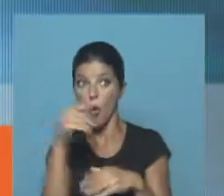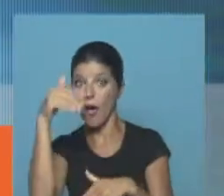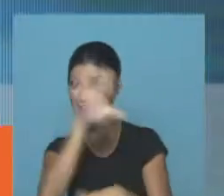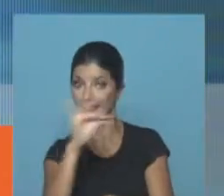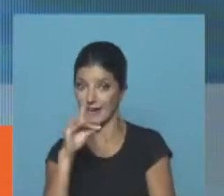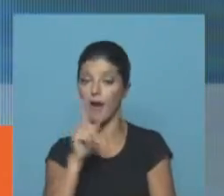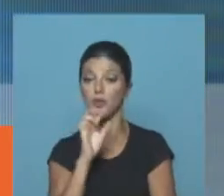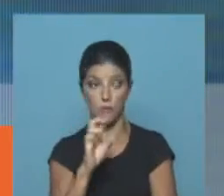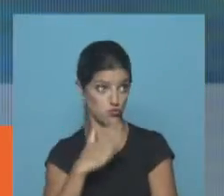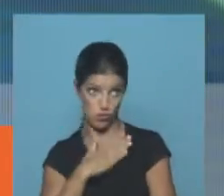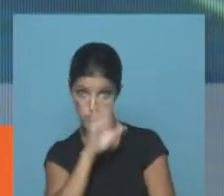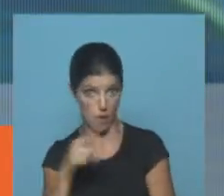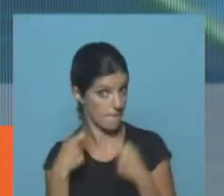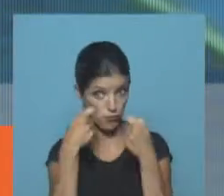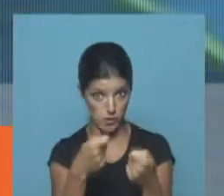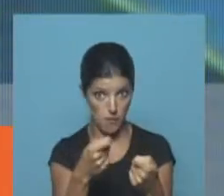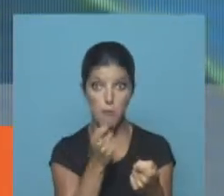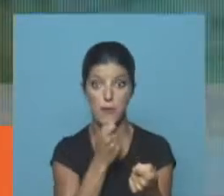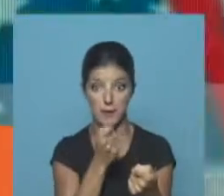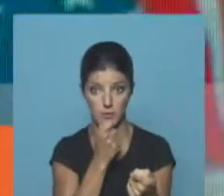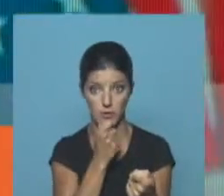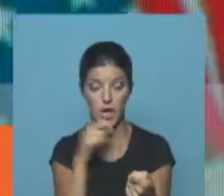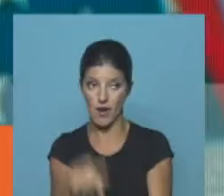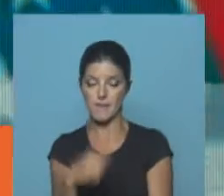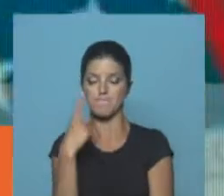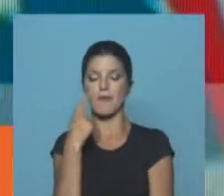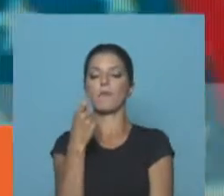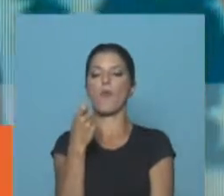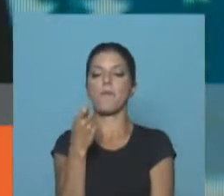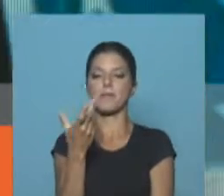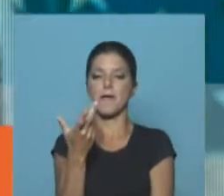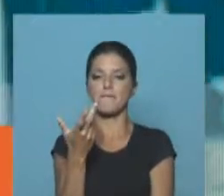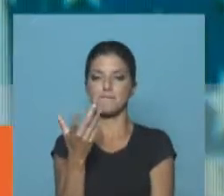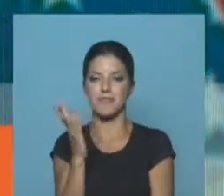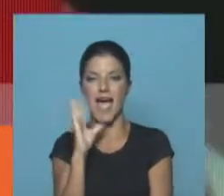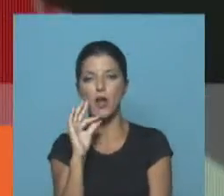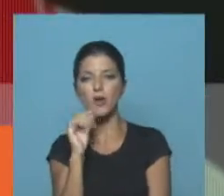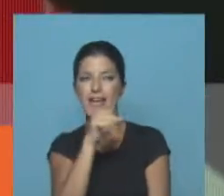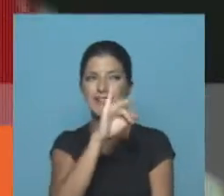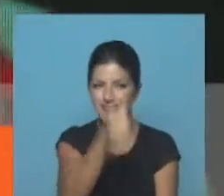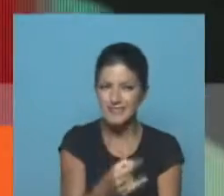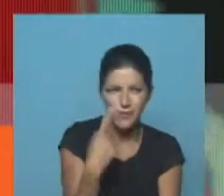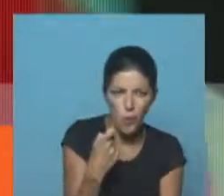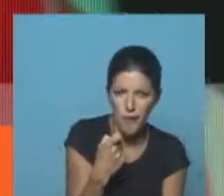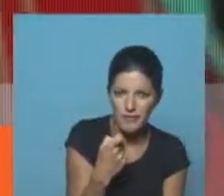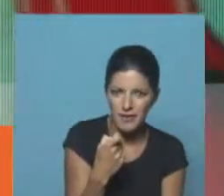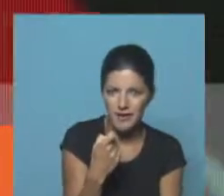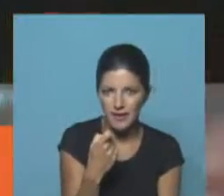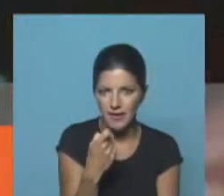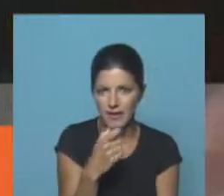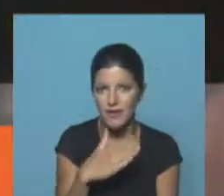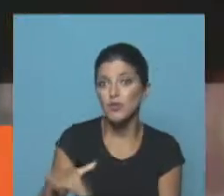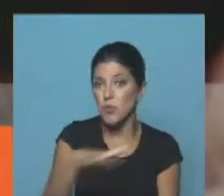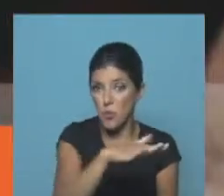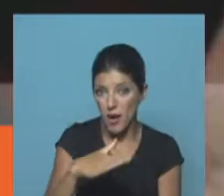yo no voté por Trump, nos damos cuenta y nos dimos cuenta que de algo que él sí se dio cuenta, siendo alguien de una ciudad grande también,